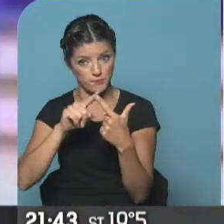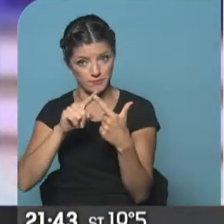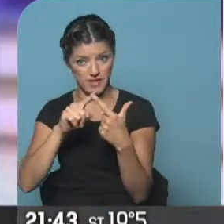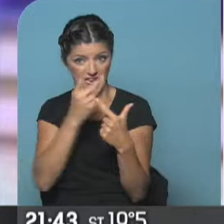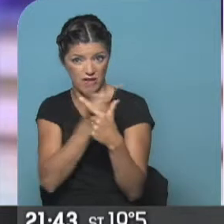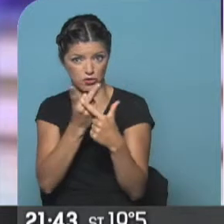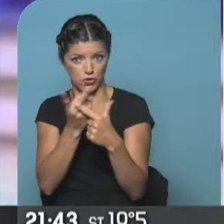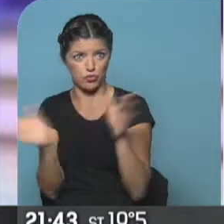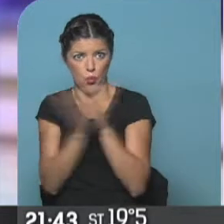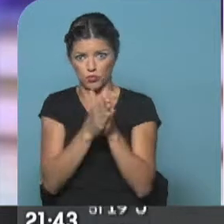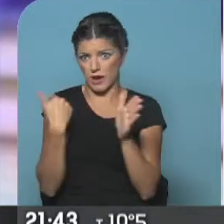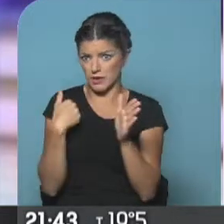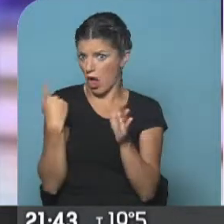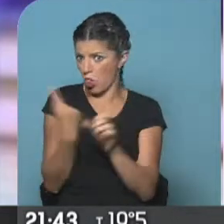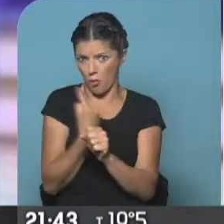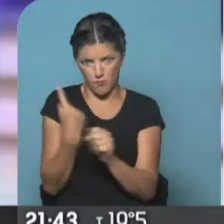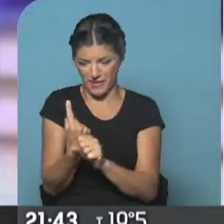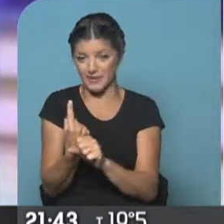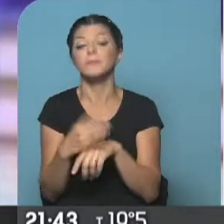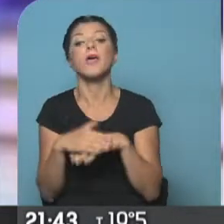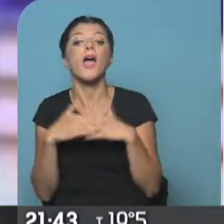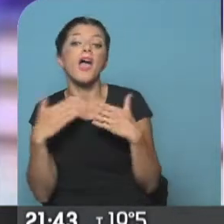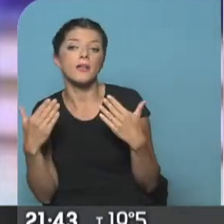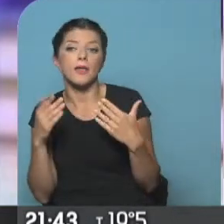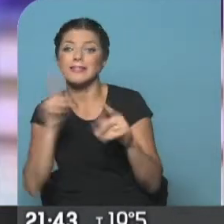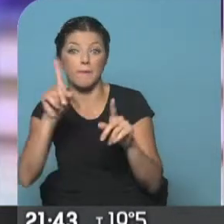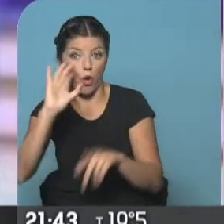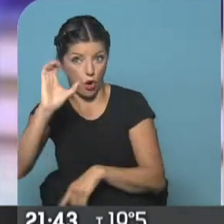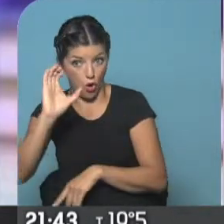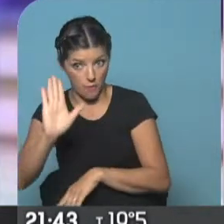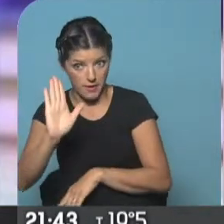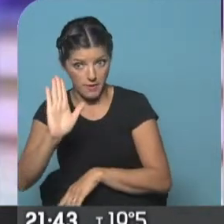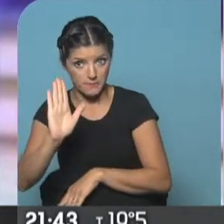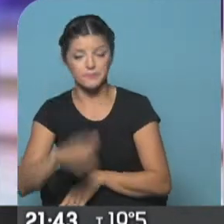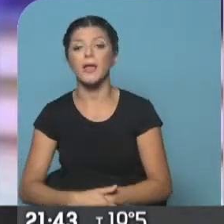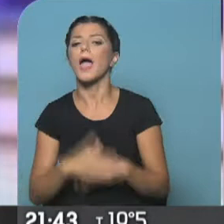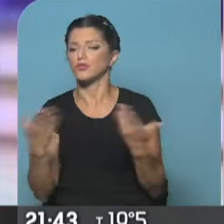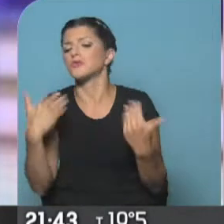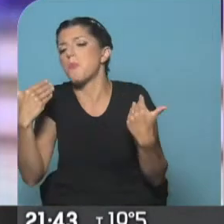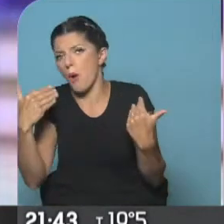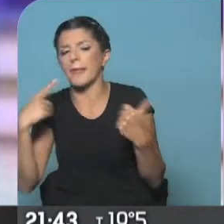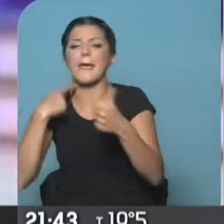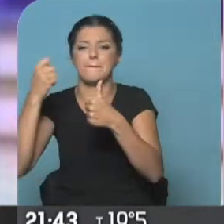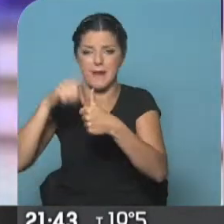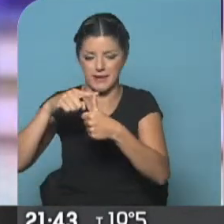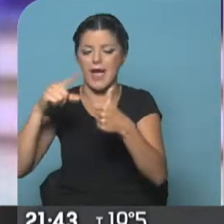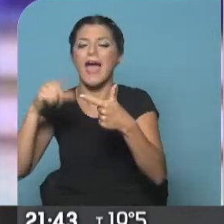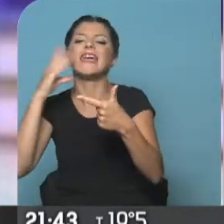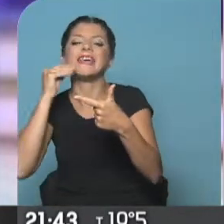podrán estar en el grupo de la Argentina. Entonces, ni tampoco Colombia, España,